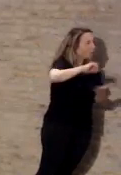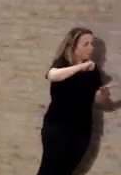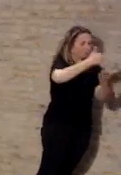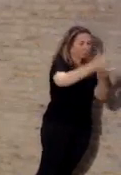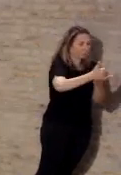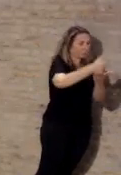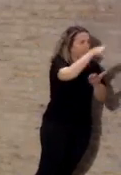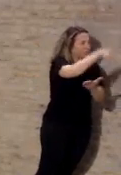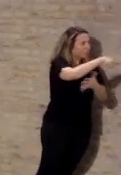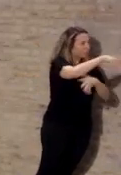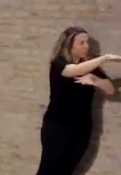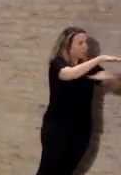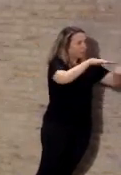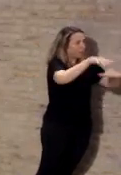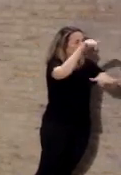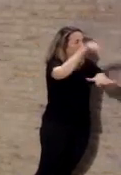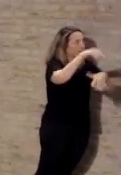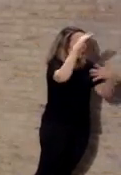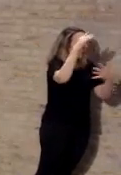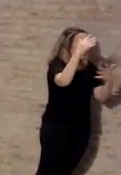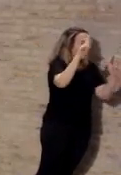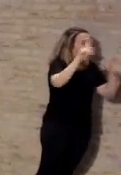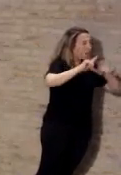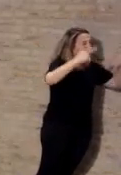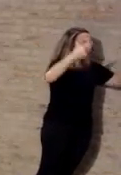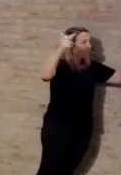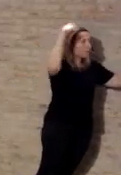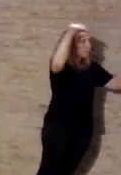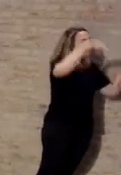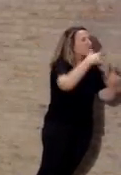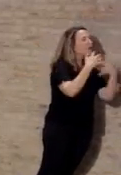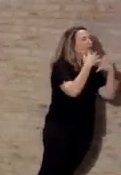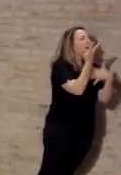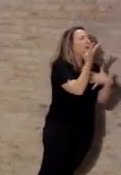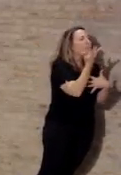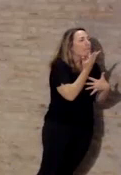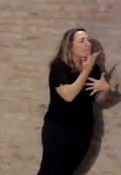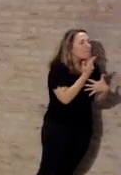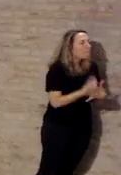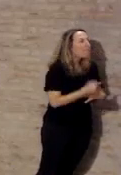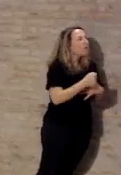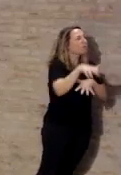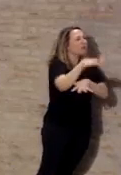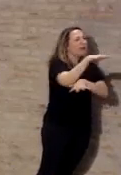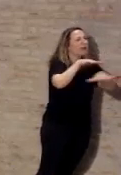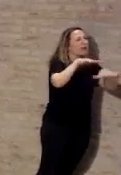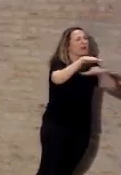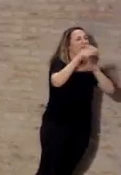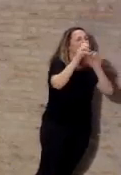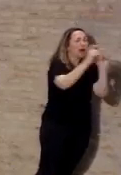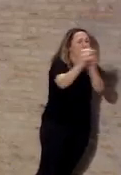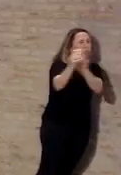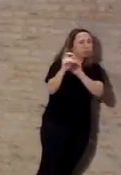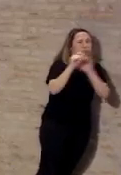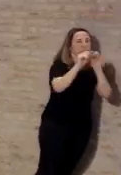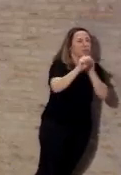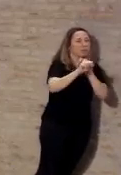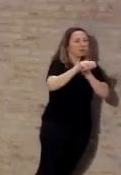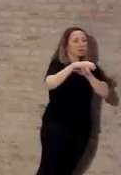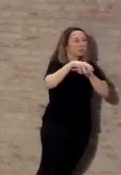aquí en un evento como este que lo celebro y me me encantaría que esto se replique que no